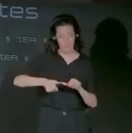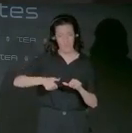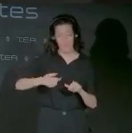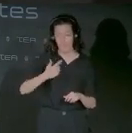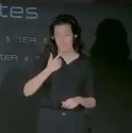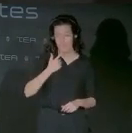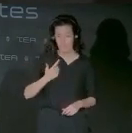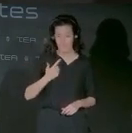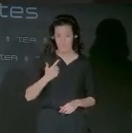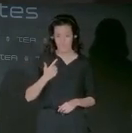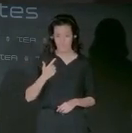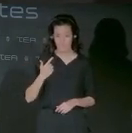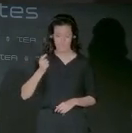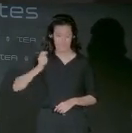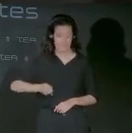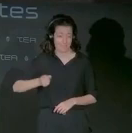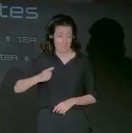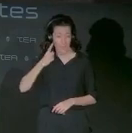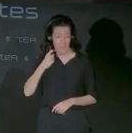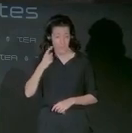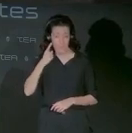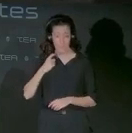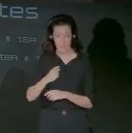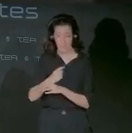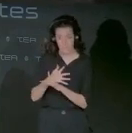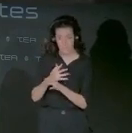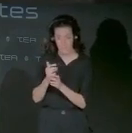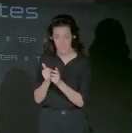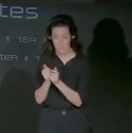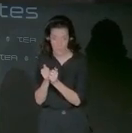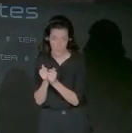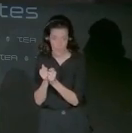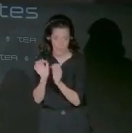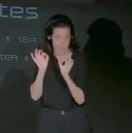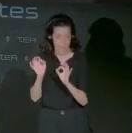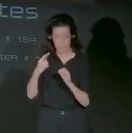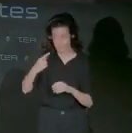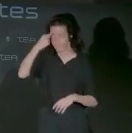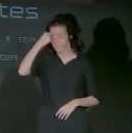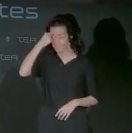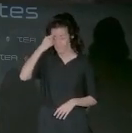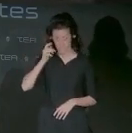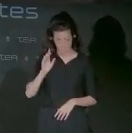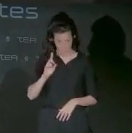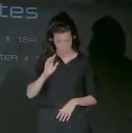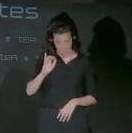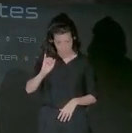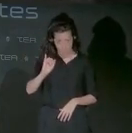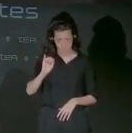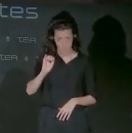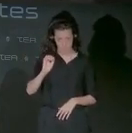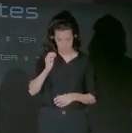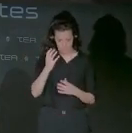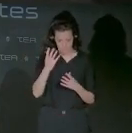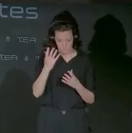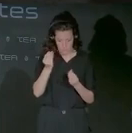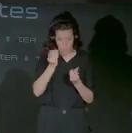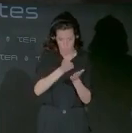como de ese lado más de videojuegos, parece que es como lo primero que se nos viene a la cabeza y nos quedamos ahí, pero a mí me gustaría también